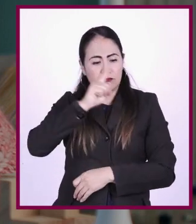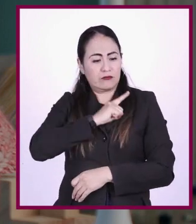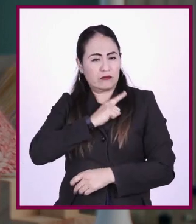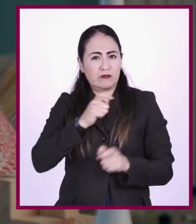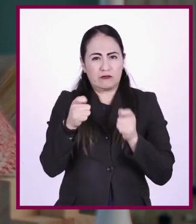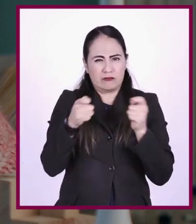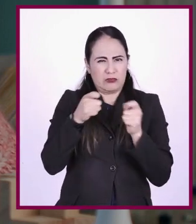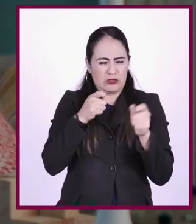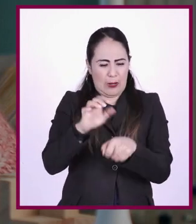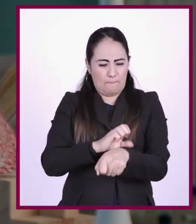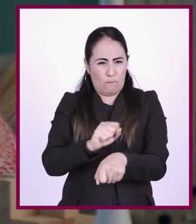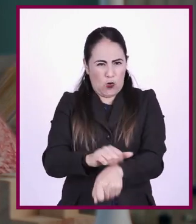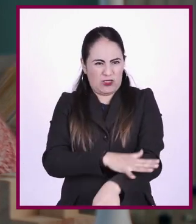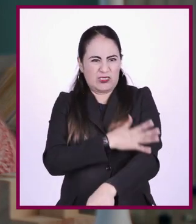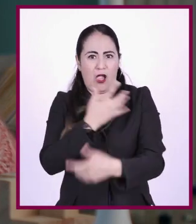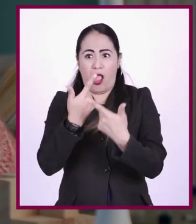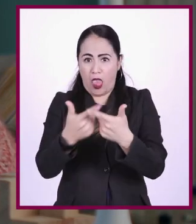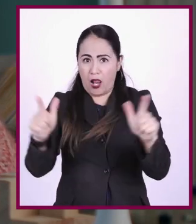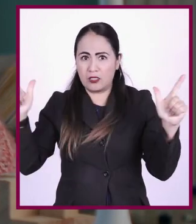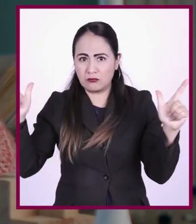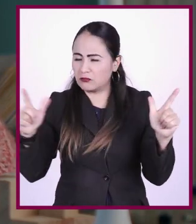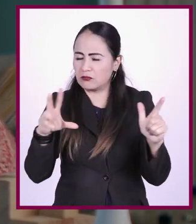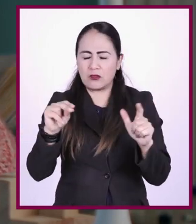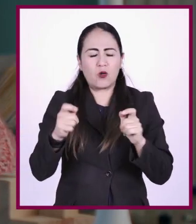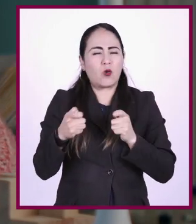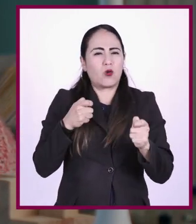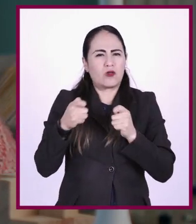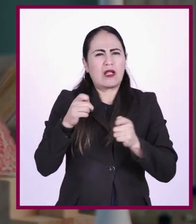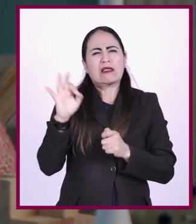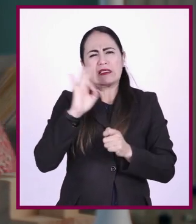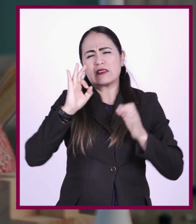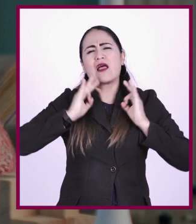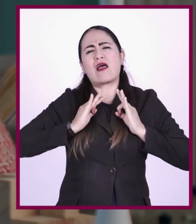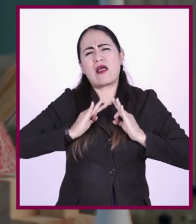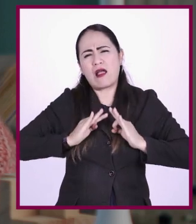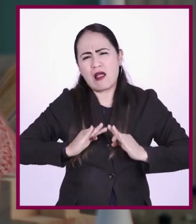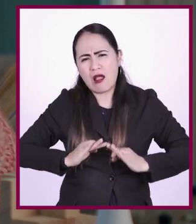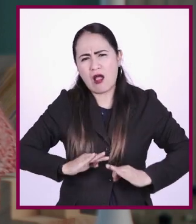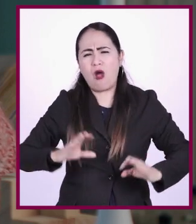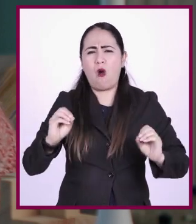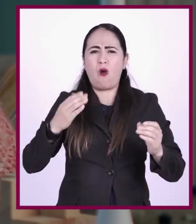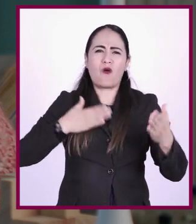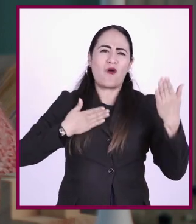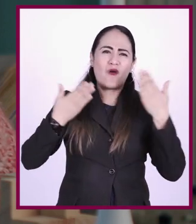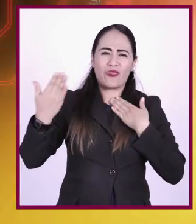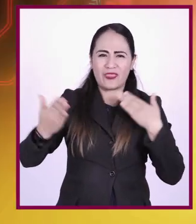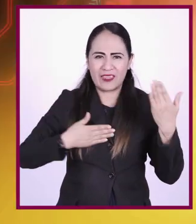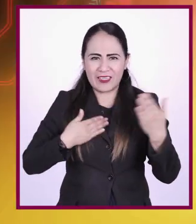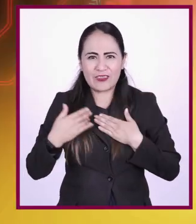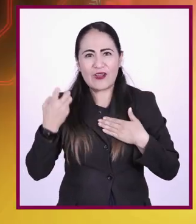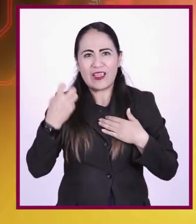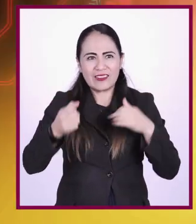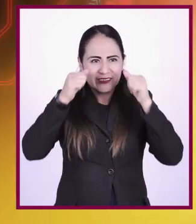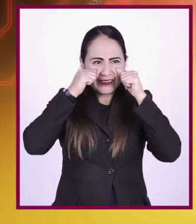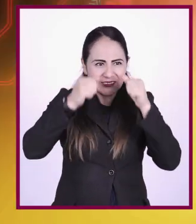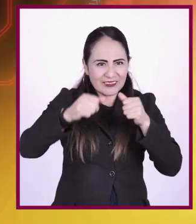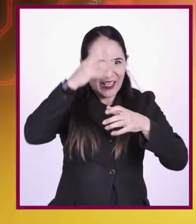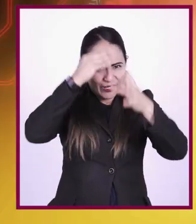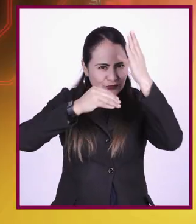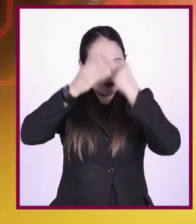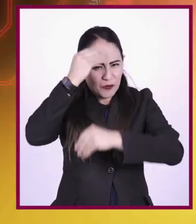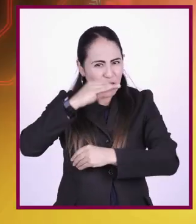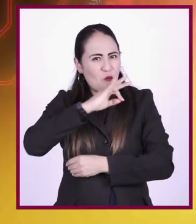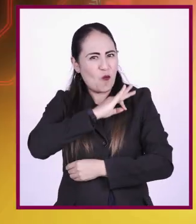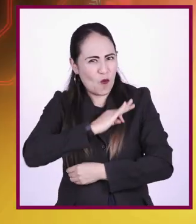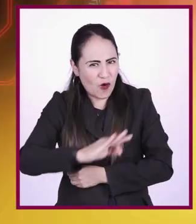emocionalmente, pues un estado sereno o incluso alegre mejora la atención, la concentración y permite que la